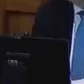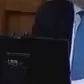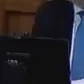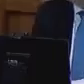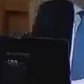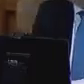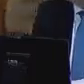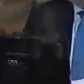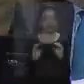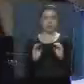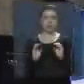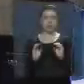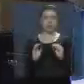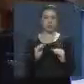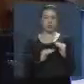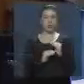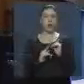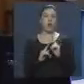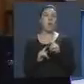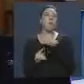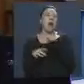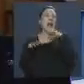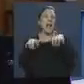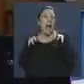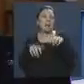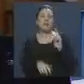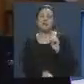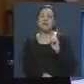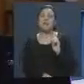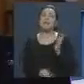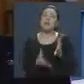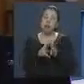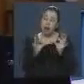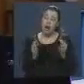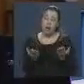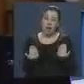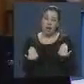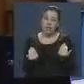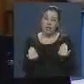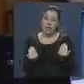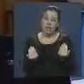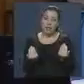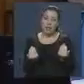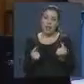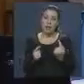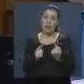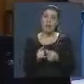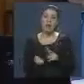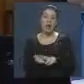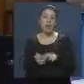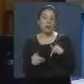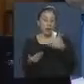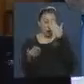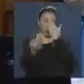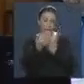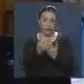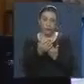superior. Y hacerlo no es un capricho, señor presidente, sino una tremenda necesidad a la luz de la misma realidad que hoy día